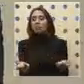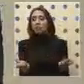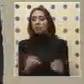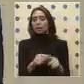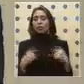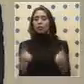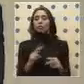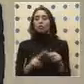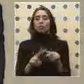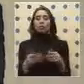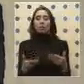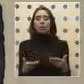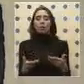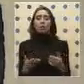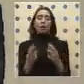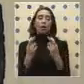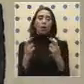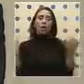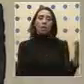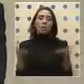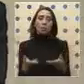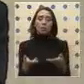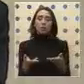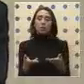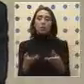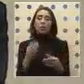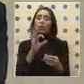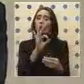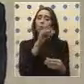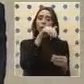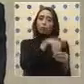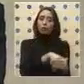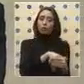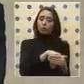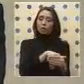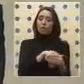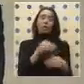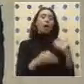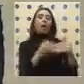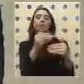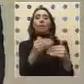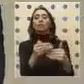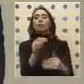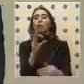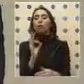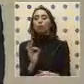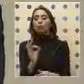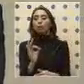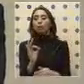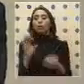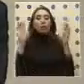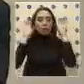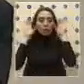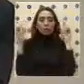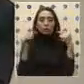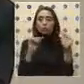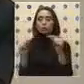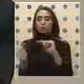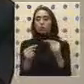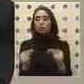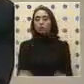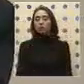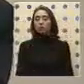lo que estamos haciendo ahora. Invito a que ojalá podamos votar y avanzar o que nos escuchemos en el debate.